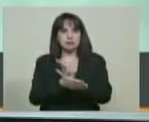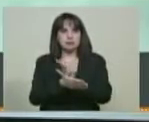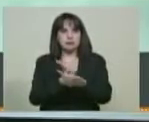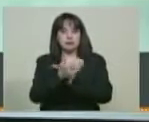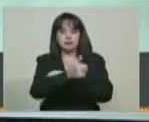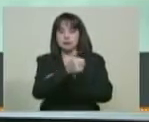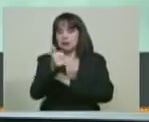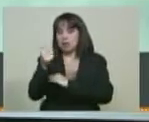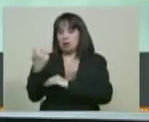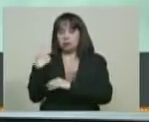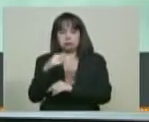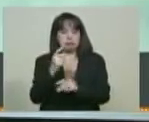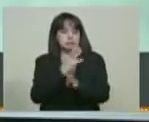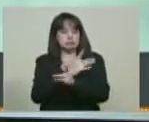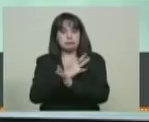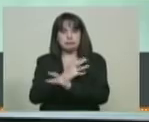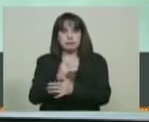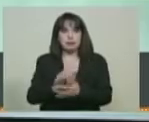su juego.